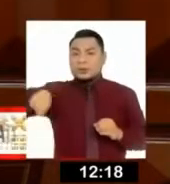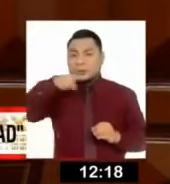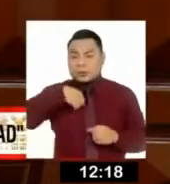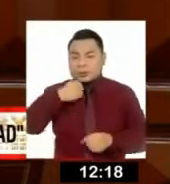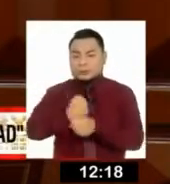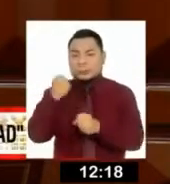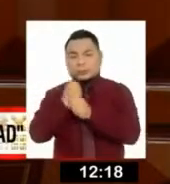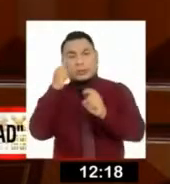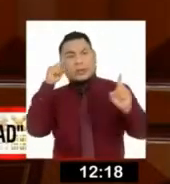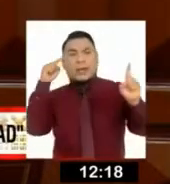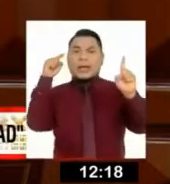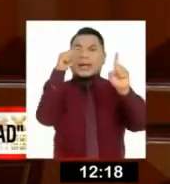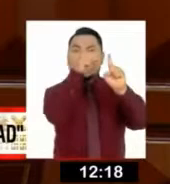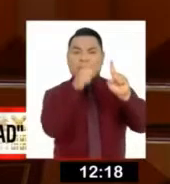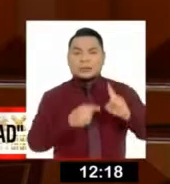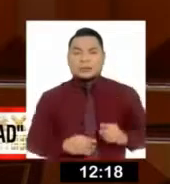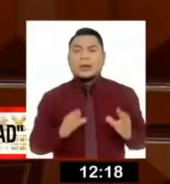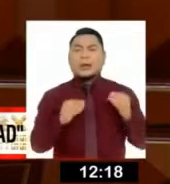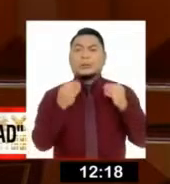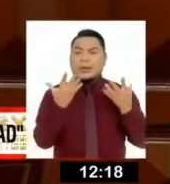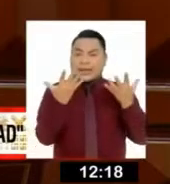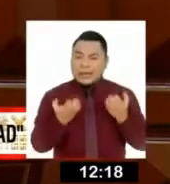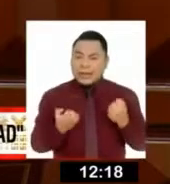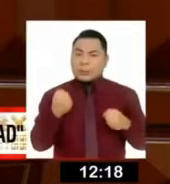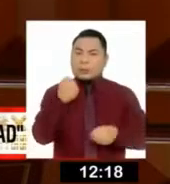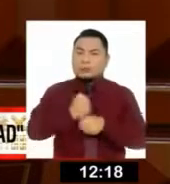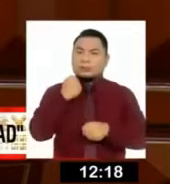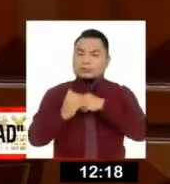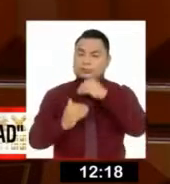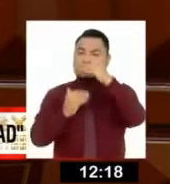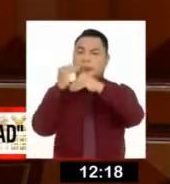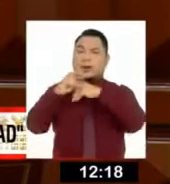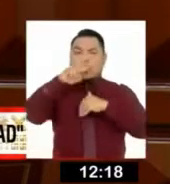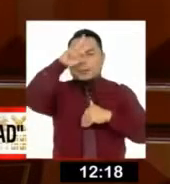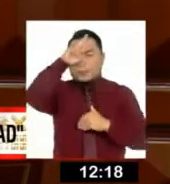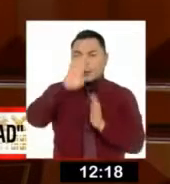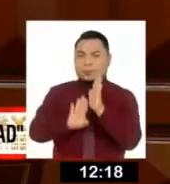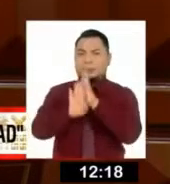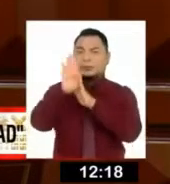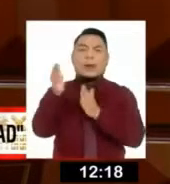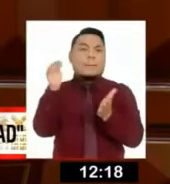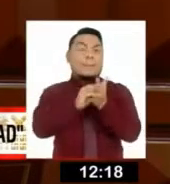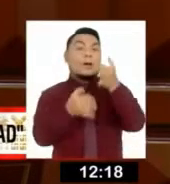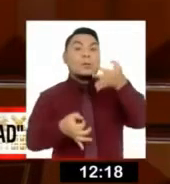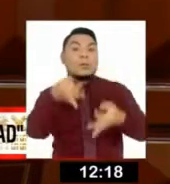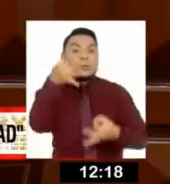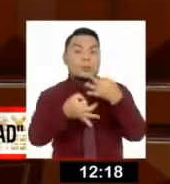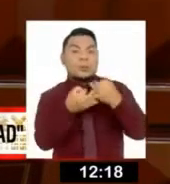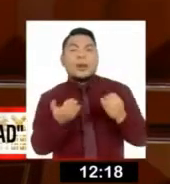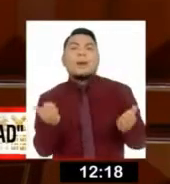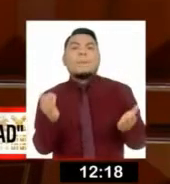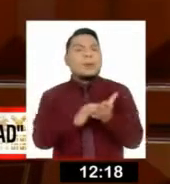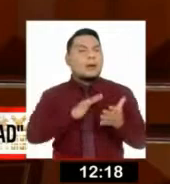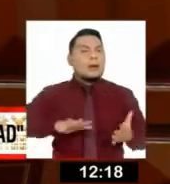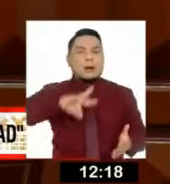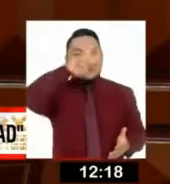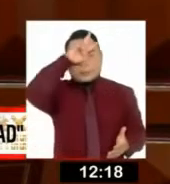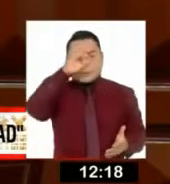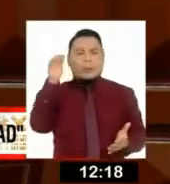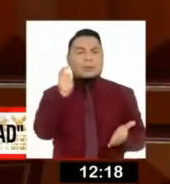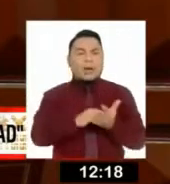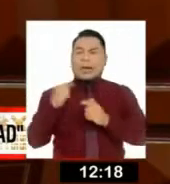apuntamos, porque queremos construir un país más próspero, más justo, un país donde una